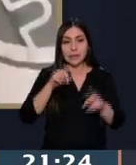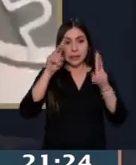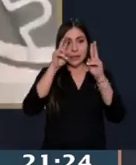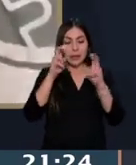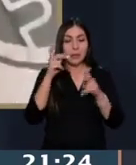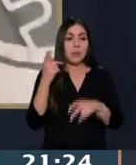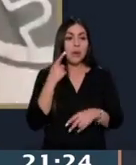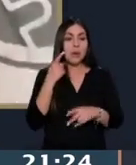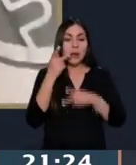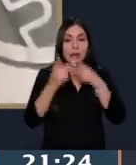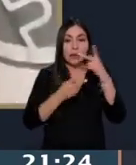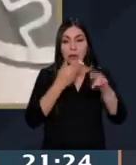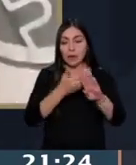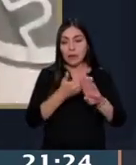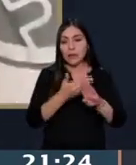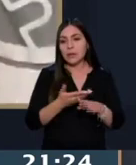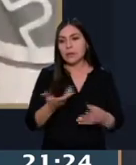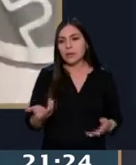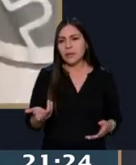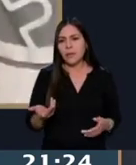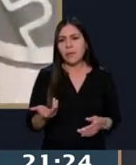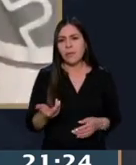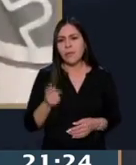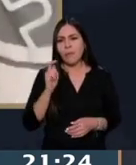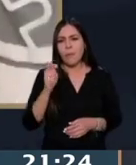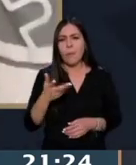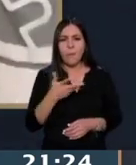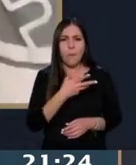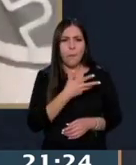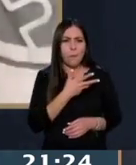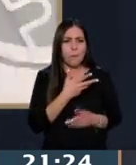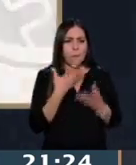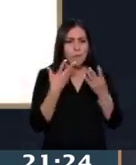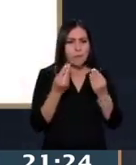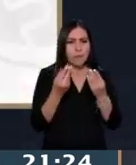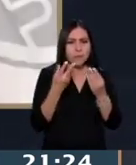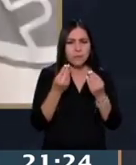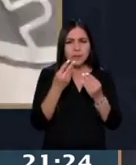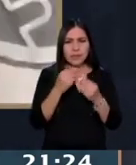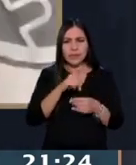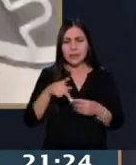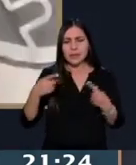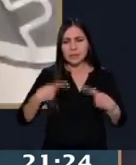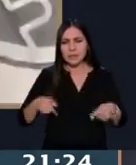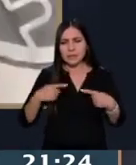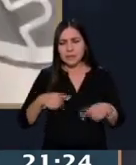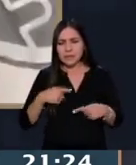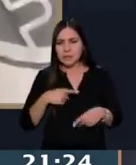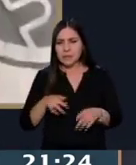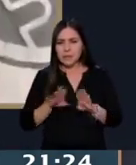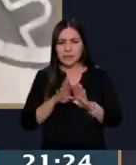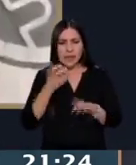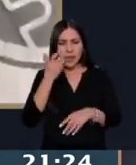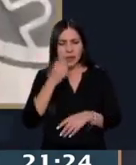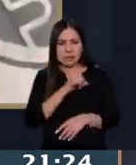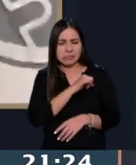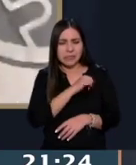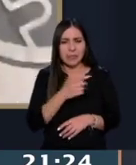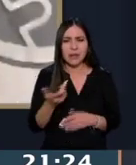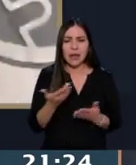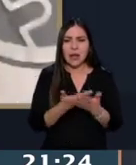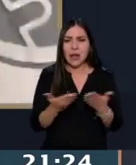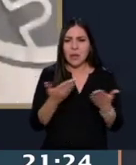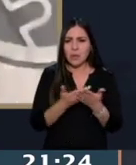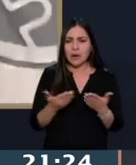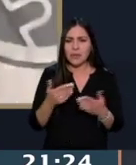pues evidentemente está en muchos sentidos además cargado de mucha mezquindad. Hemos vivido una campaña de más